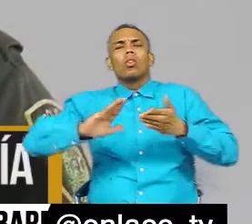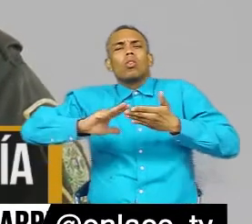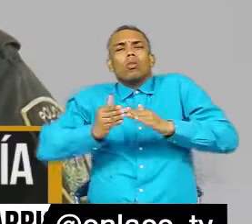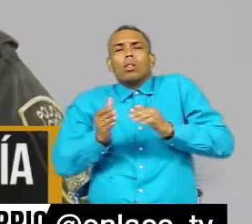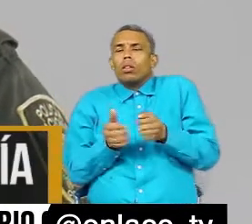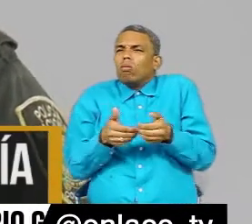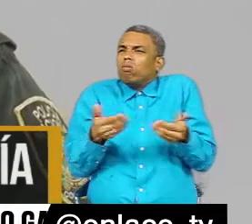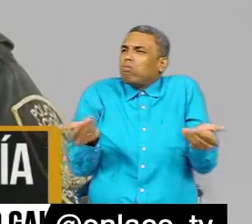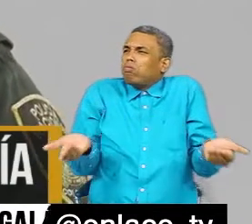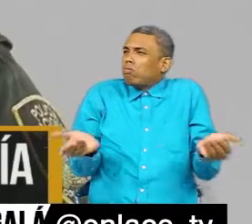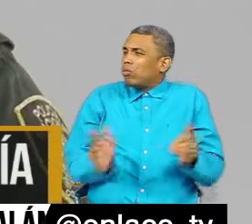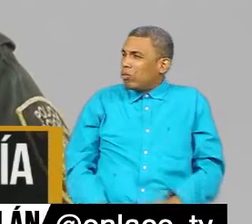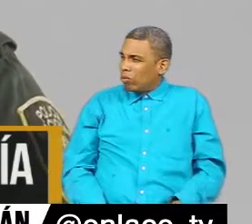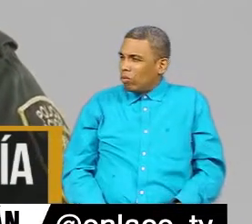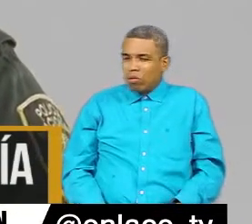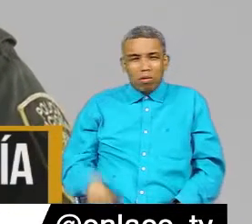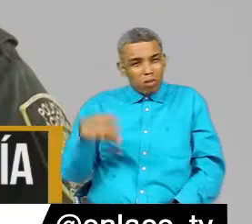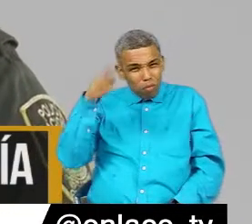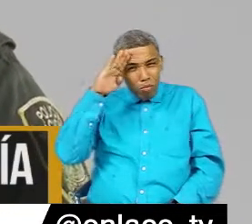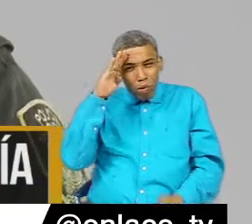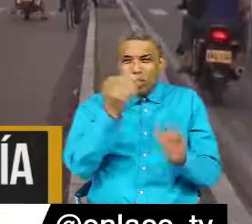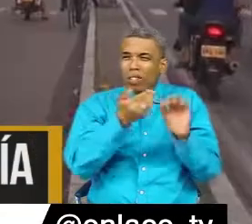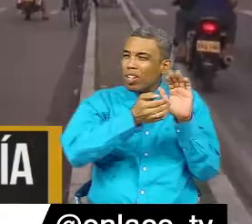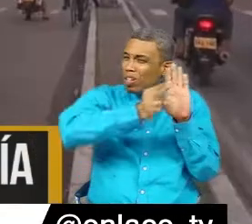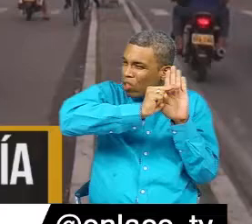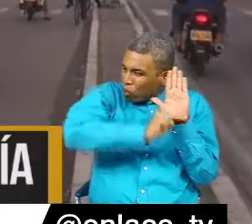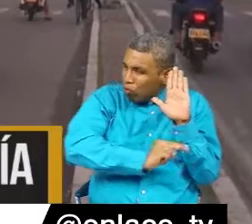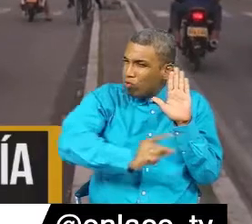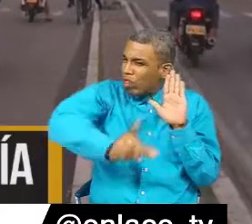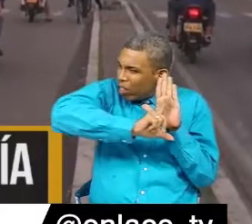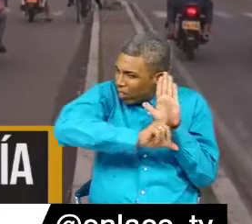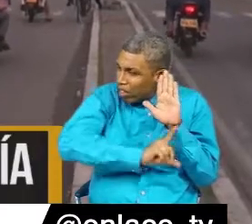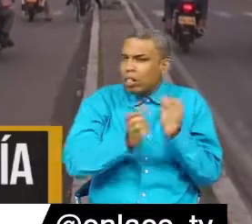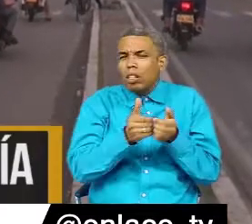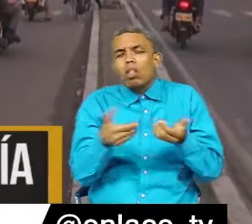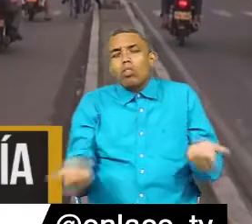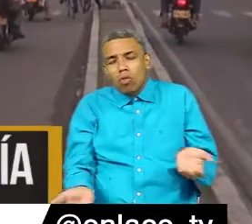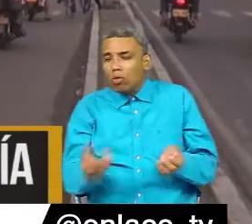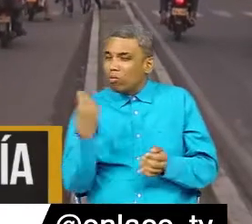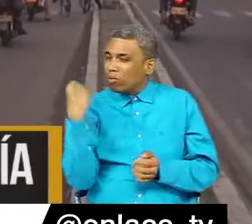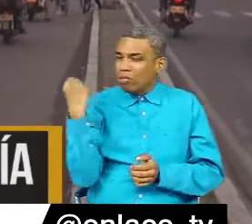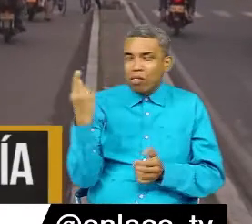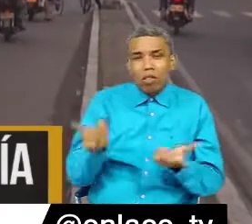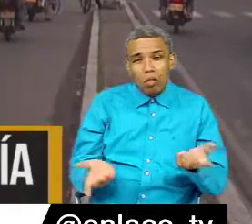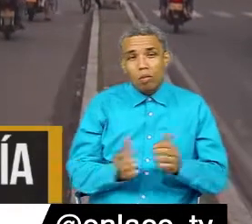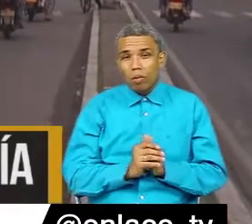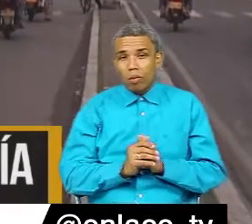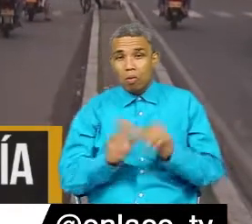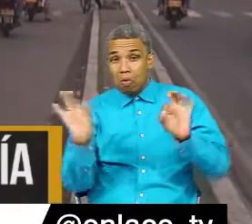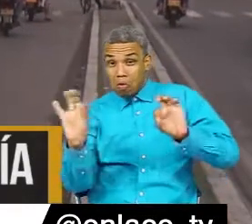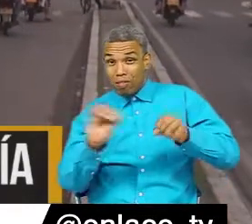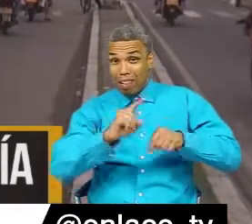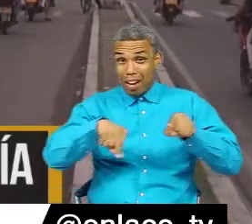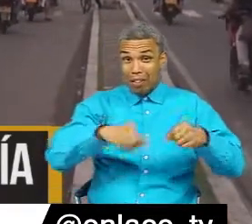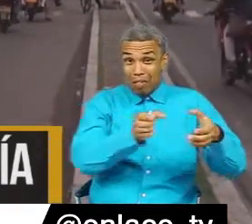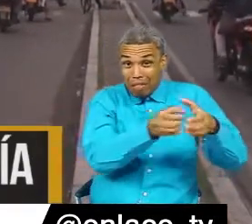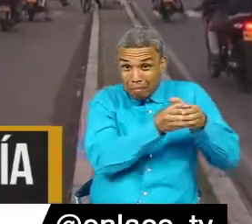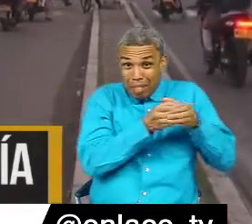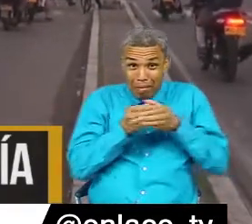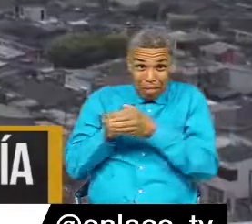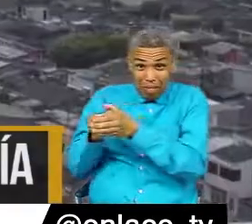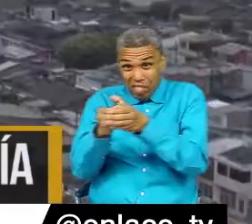se va a aplicar algunos artículos de esta normatividad y se han presentado dudas por parte de muchas organizaciones que han